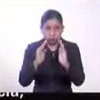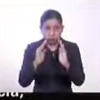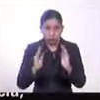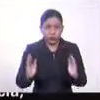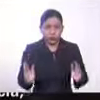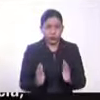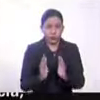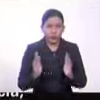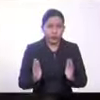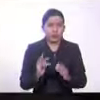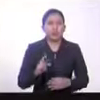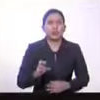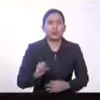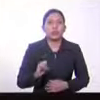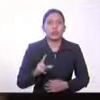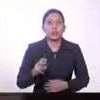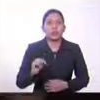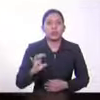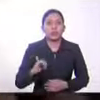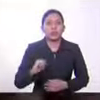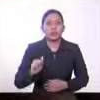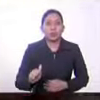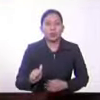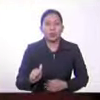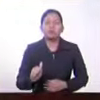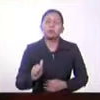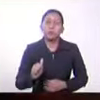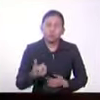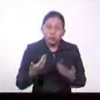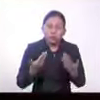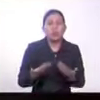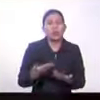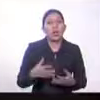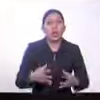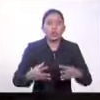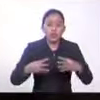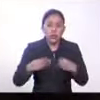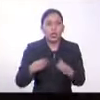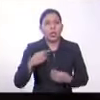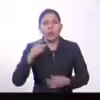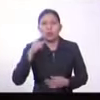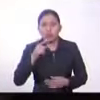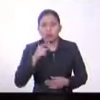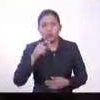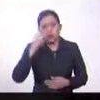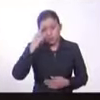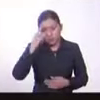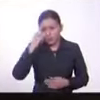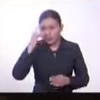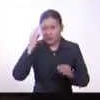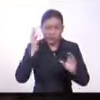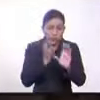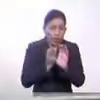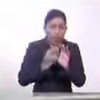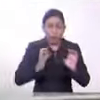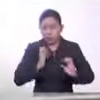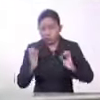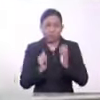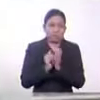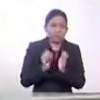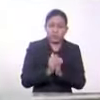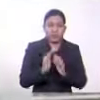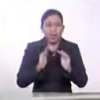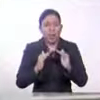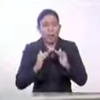la resiliencia y permitan que esta afectación psicoemocional sea menor. Por